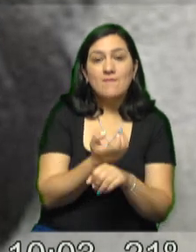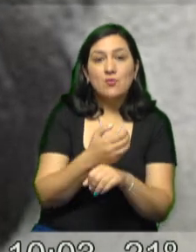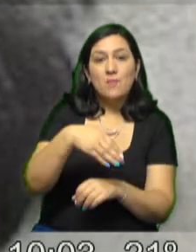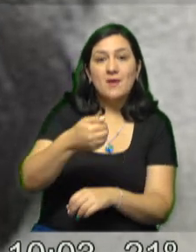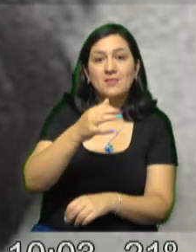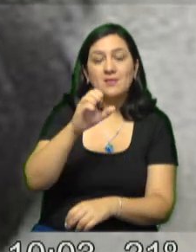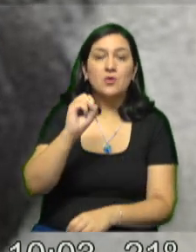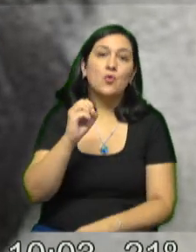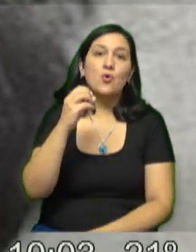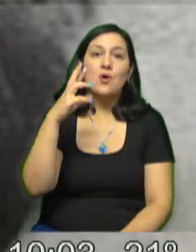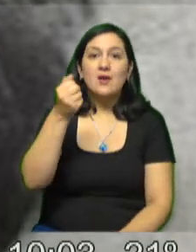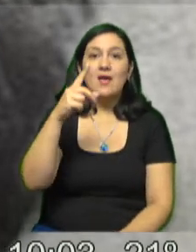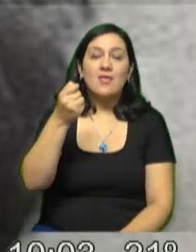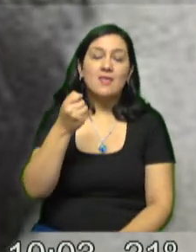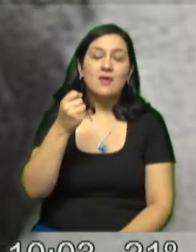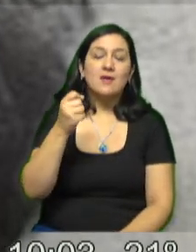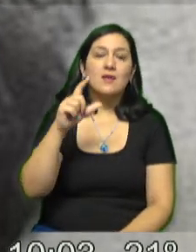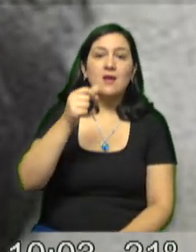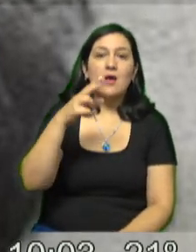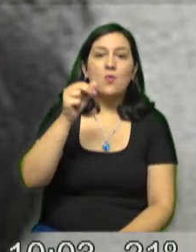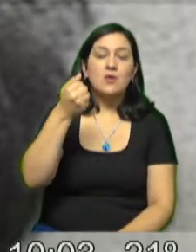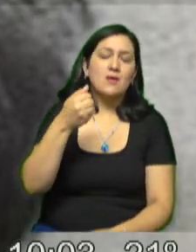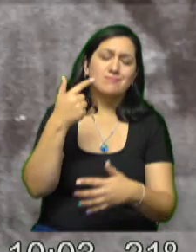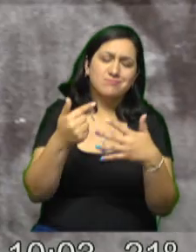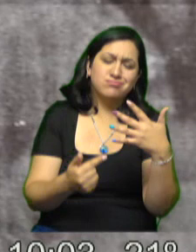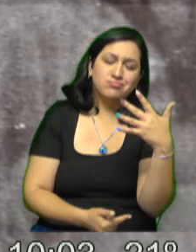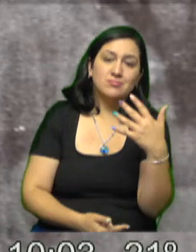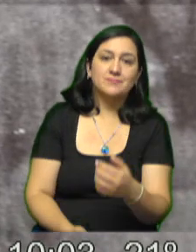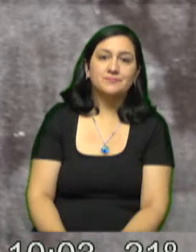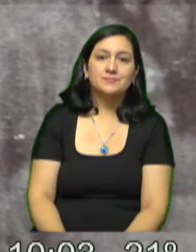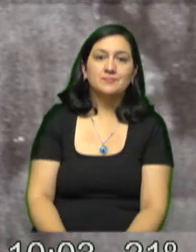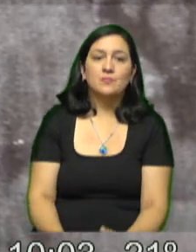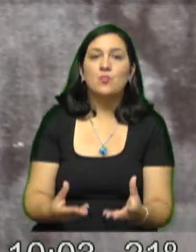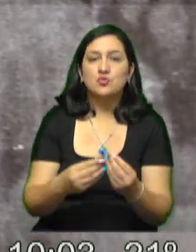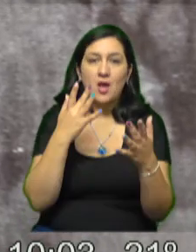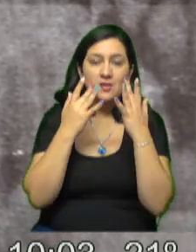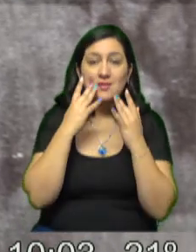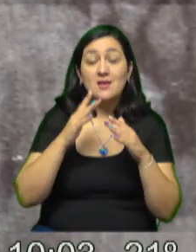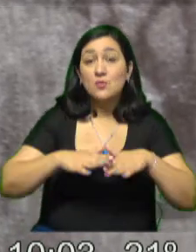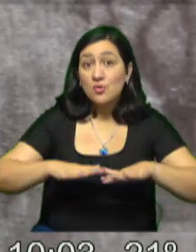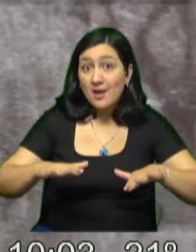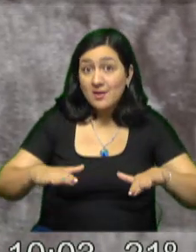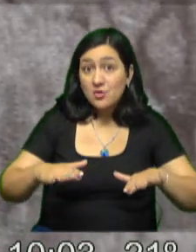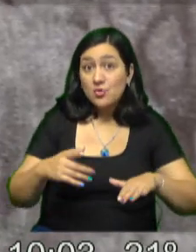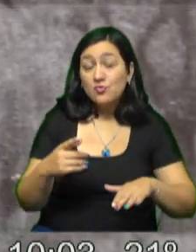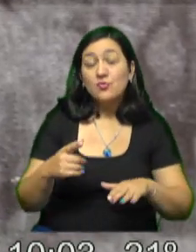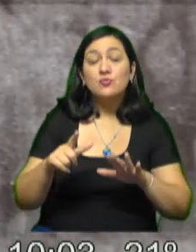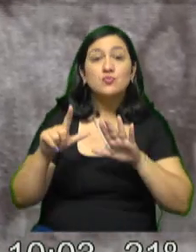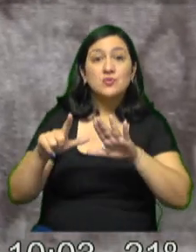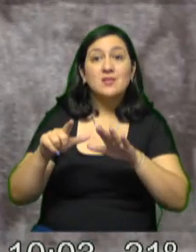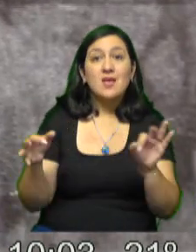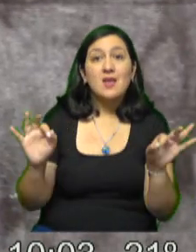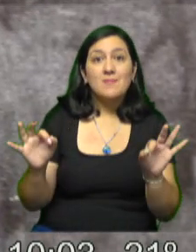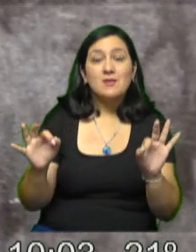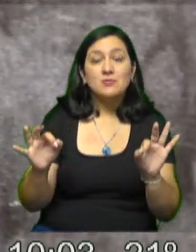Darnoyans, Rada, Laura Canoura, No te va a gustar y muchos artistas más. En su infancia, él y alguno de sus 7 hermanos se